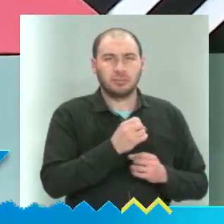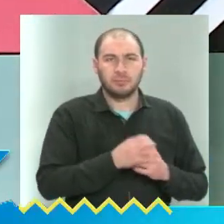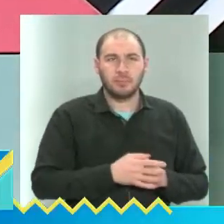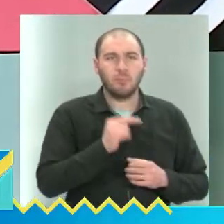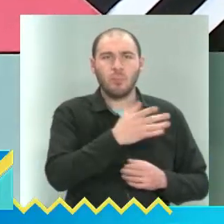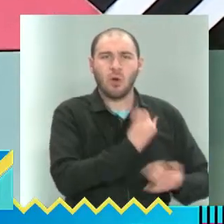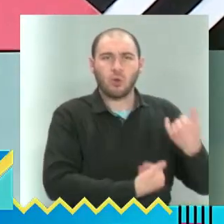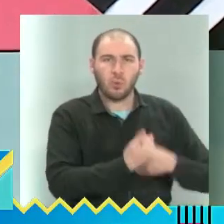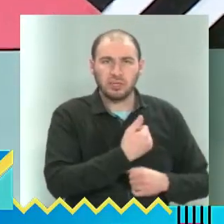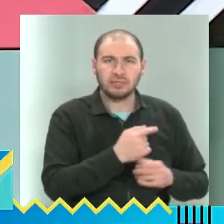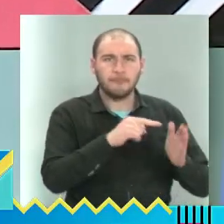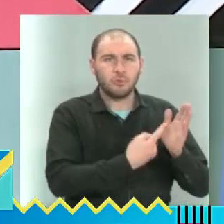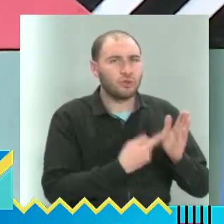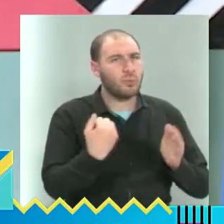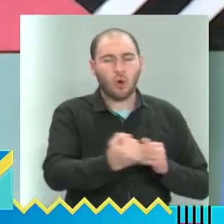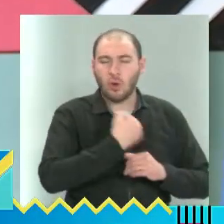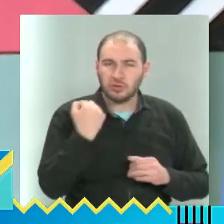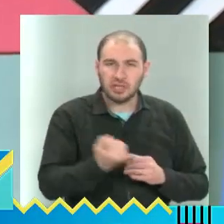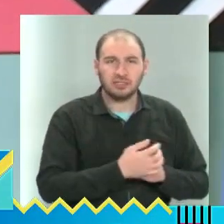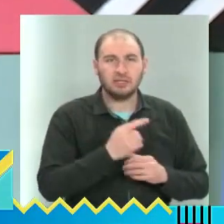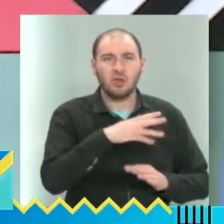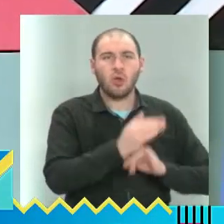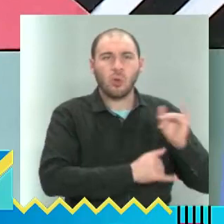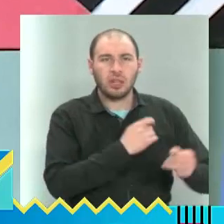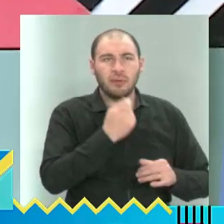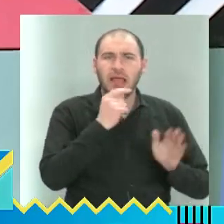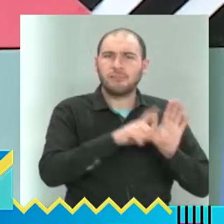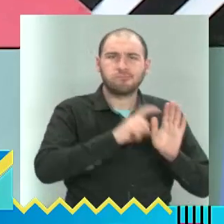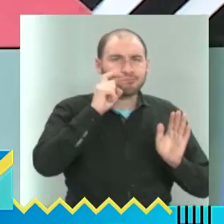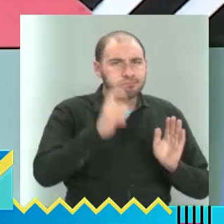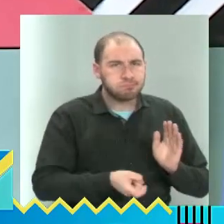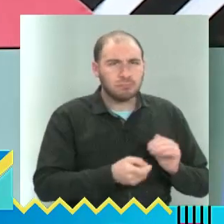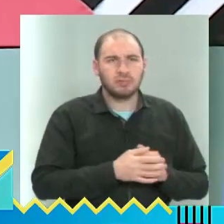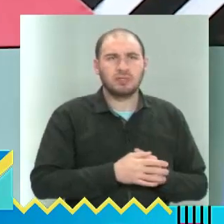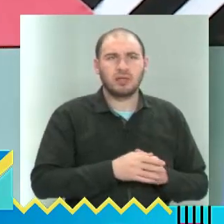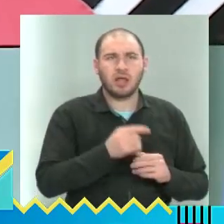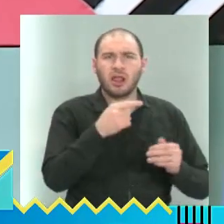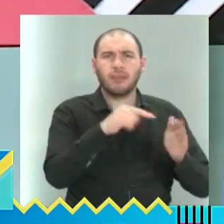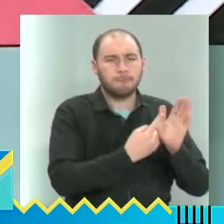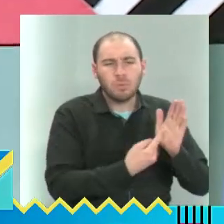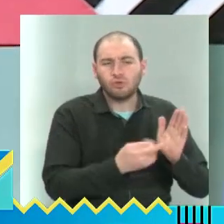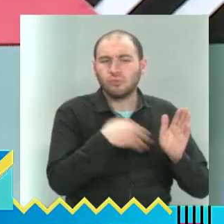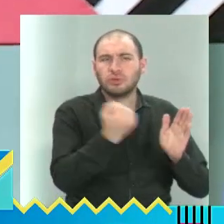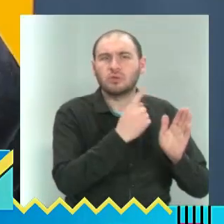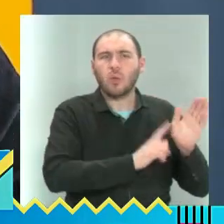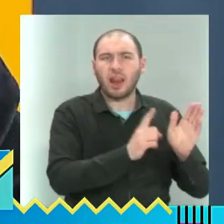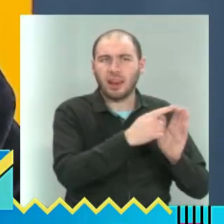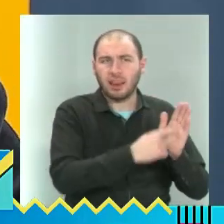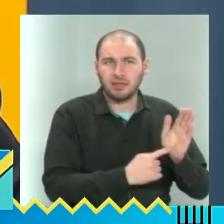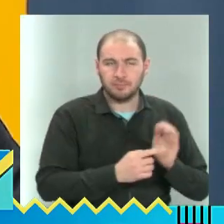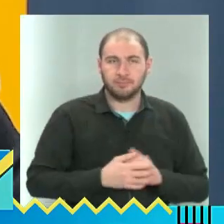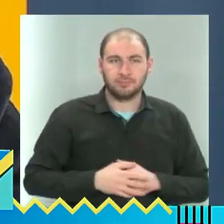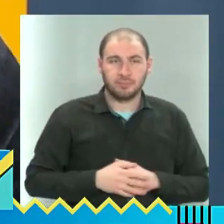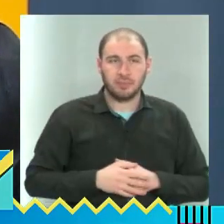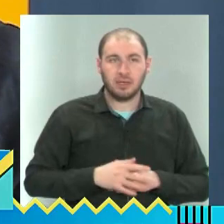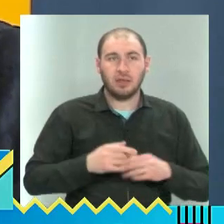momento dijiste que hay puntos claves que nos llevan a decir, bueno, esto es un delito de trata. ¿Cuáles son esos puntos claves? Bueno,